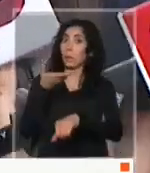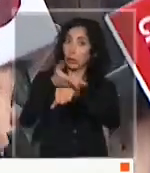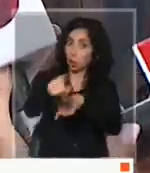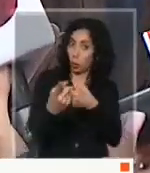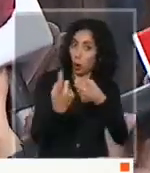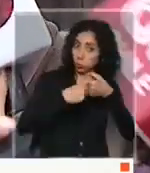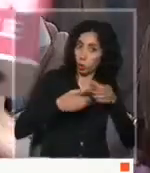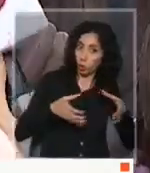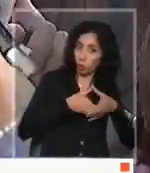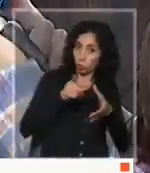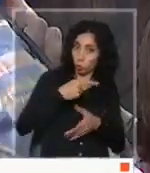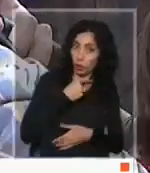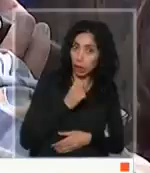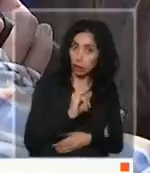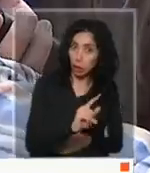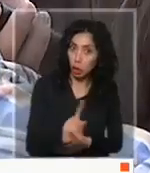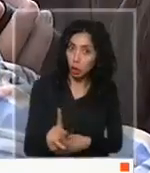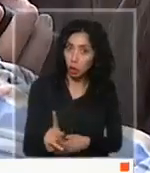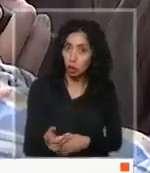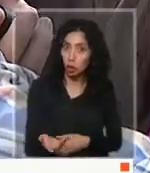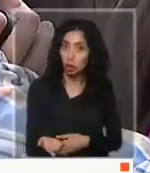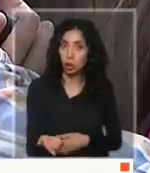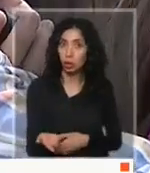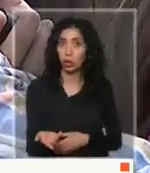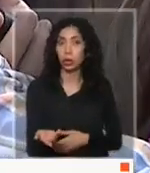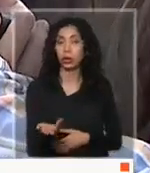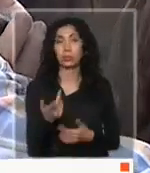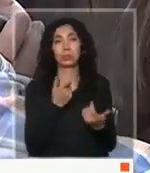dispuesto o le cierra la puerta?